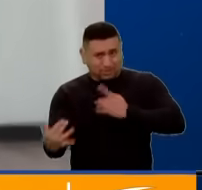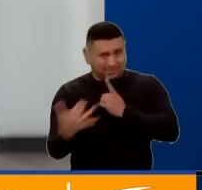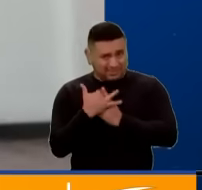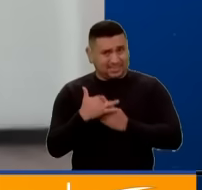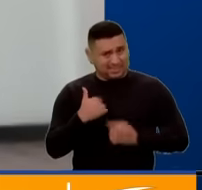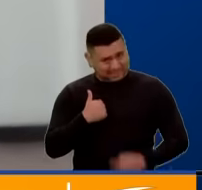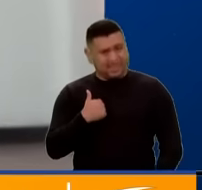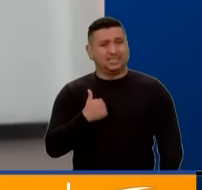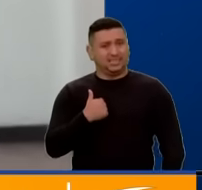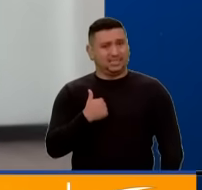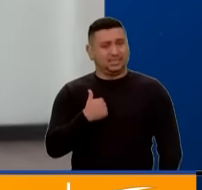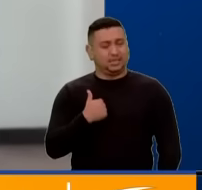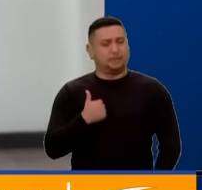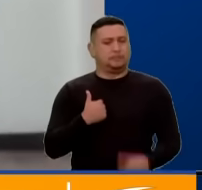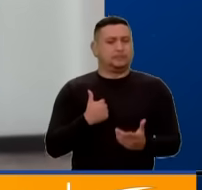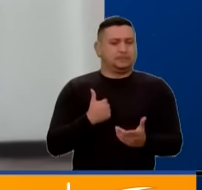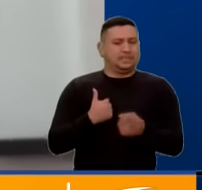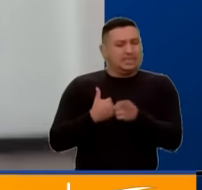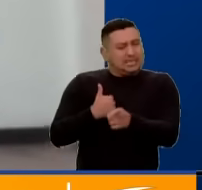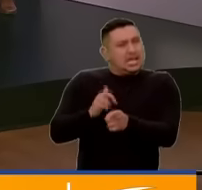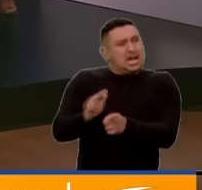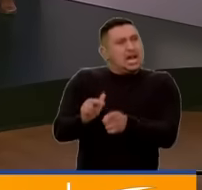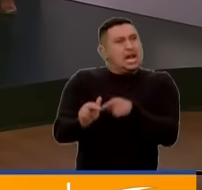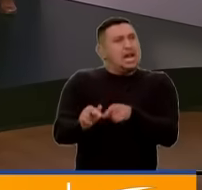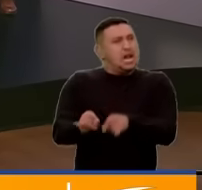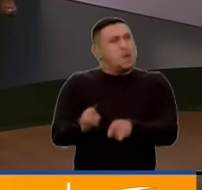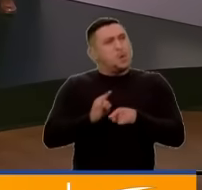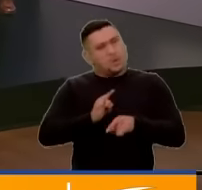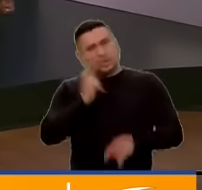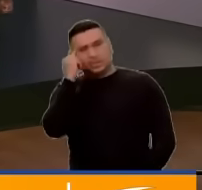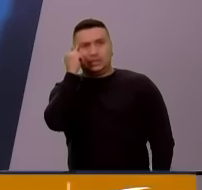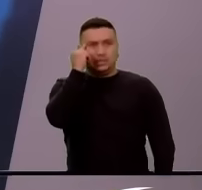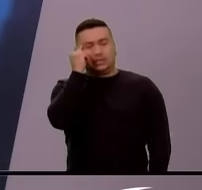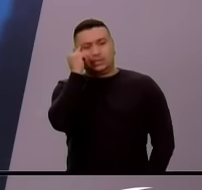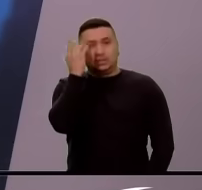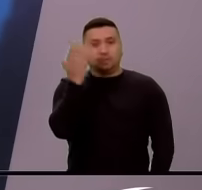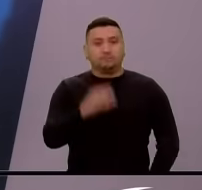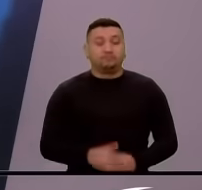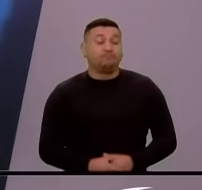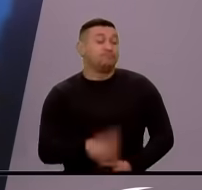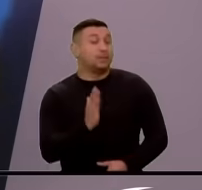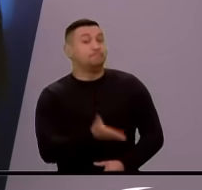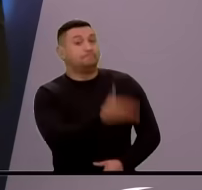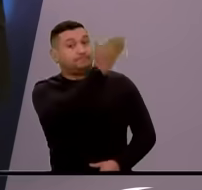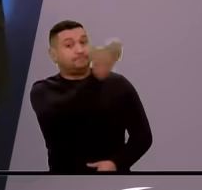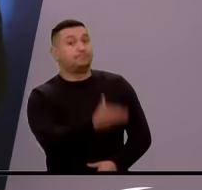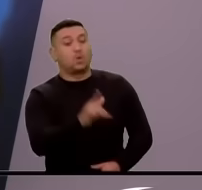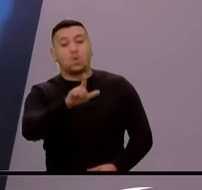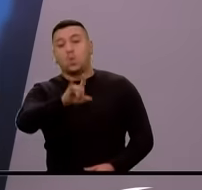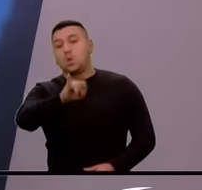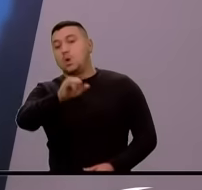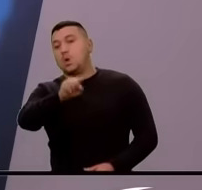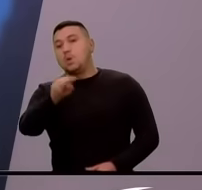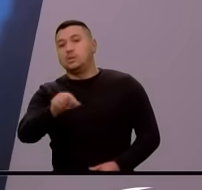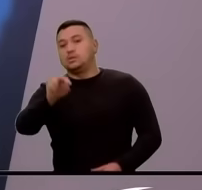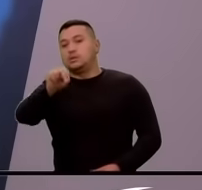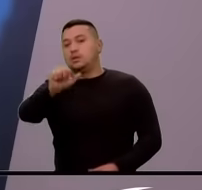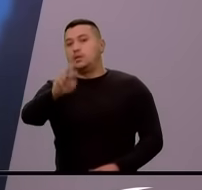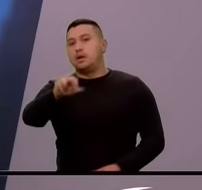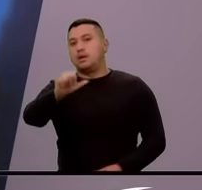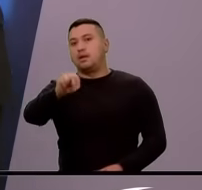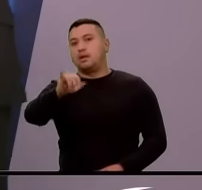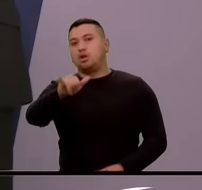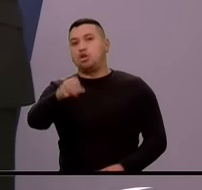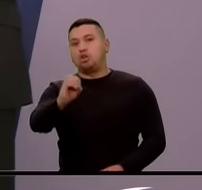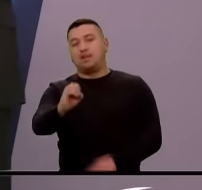hecho, pues hay mucho que cuestionar, la verdad. Luis Naranjo, él es exconcejal del municipio de Saravena, contando su historia. ¿Qué le